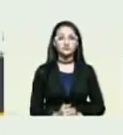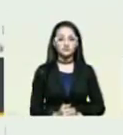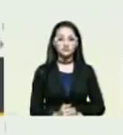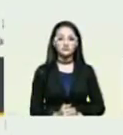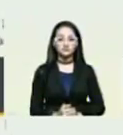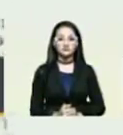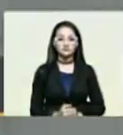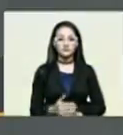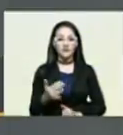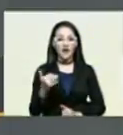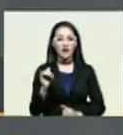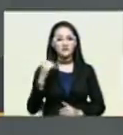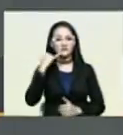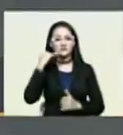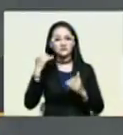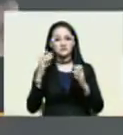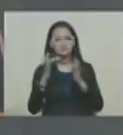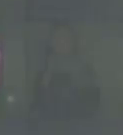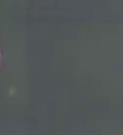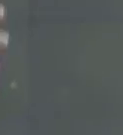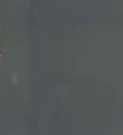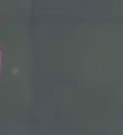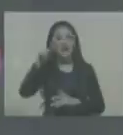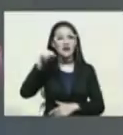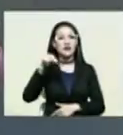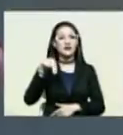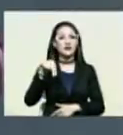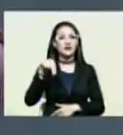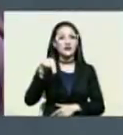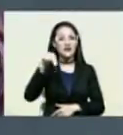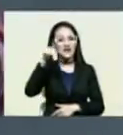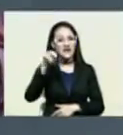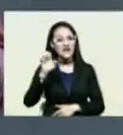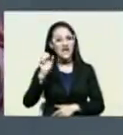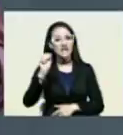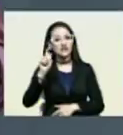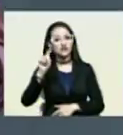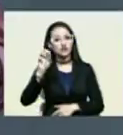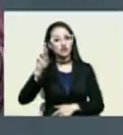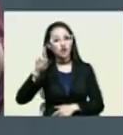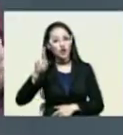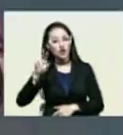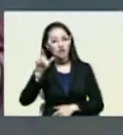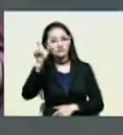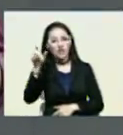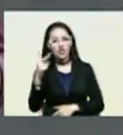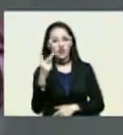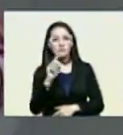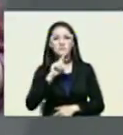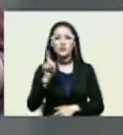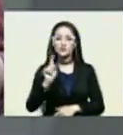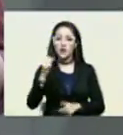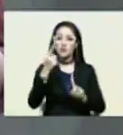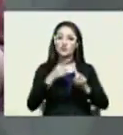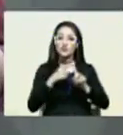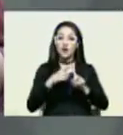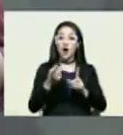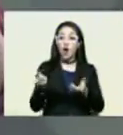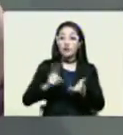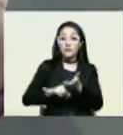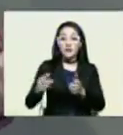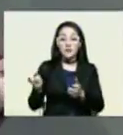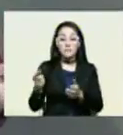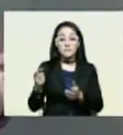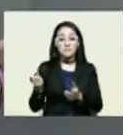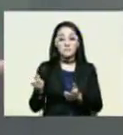Sí, tenemos en línea al ministro Néstor Reverol, del Ministro de Interior, Justicia y Paz. Dos preguntas, ministro. Una, ¿se esperan réplicas?